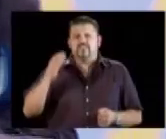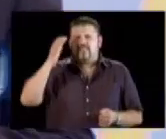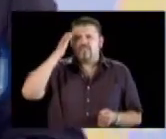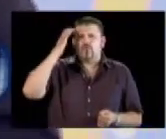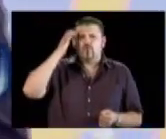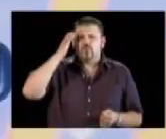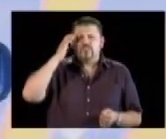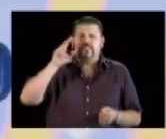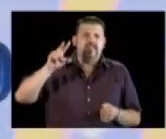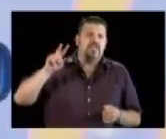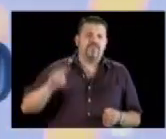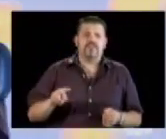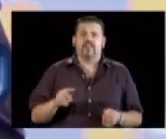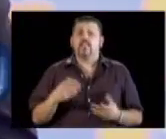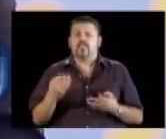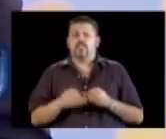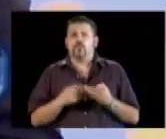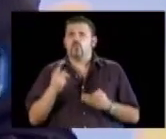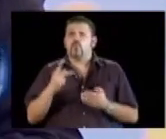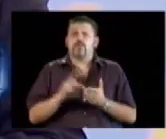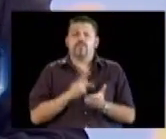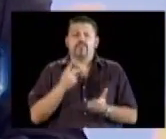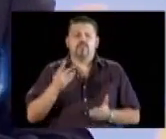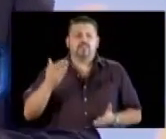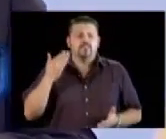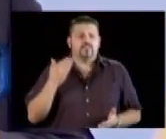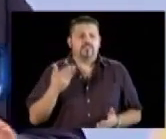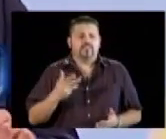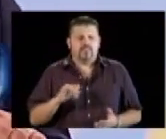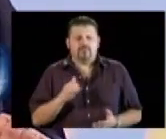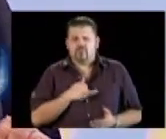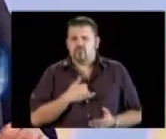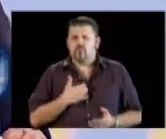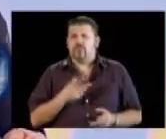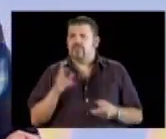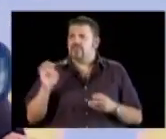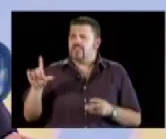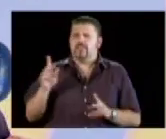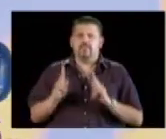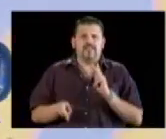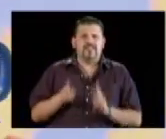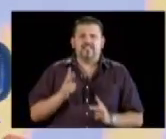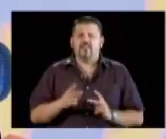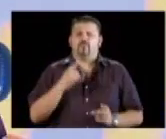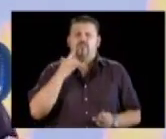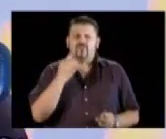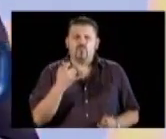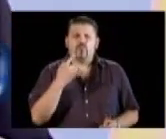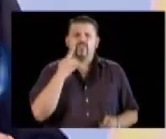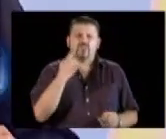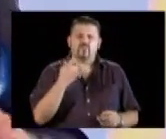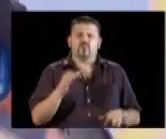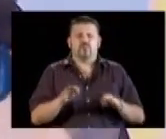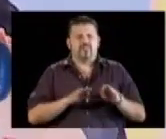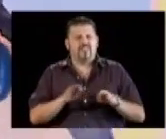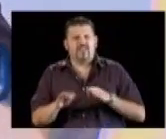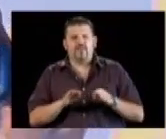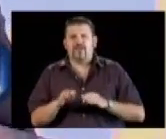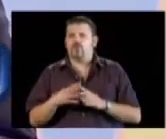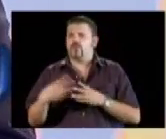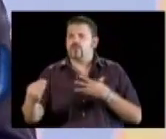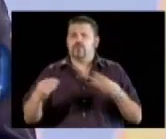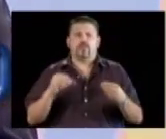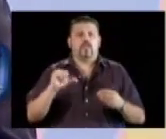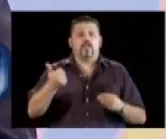reconocer realmente lo que alguna vez Elda y yo platicamos, ¿no? El esfuerzo, la constancia, el trabajo y la emoción de hacer